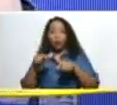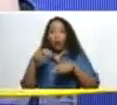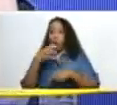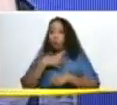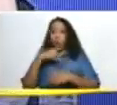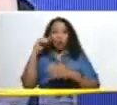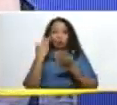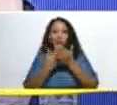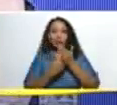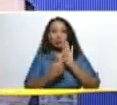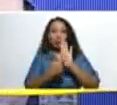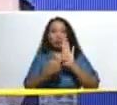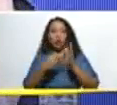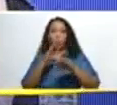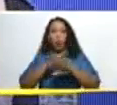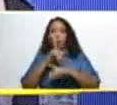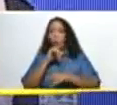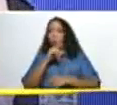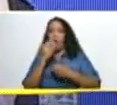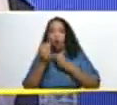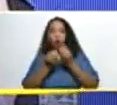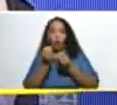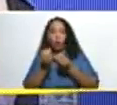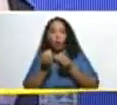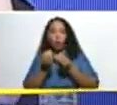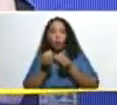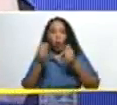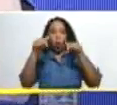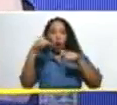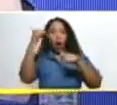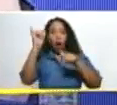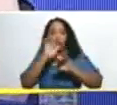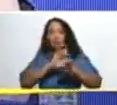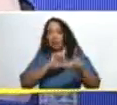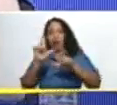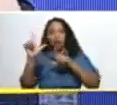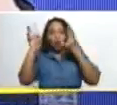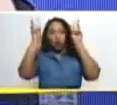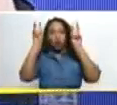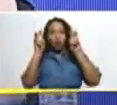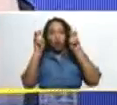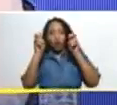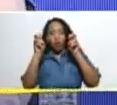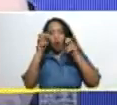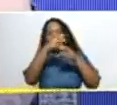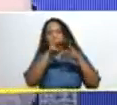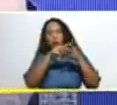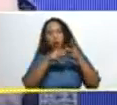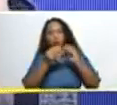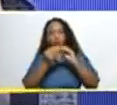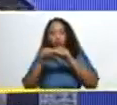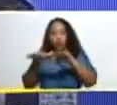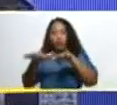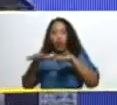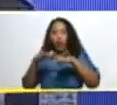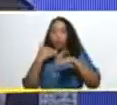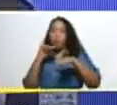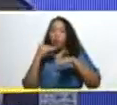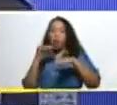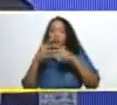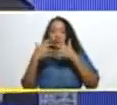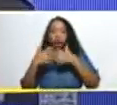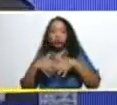demostrarse porque no teníamos cómo. Hoy nos llegó el equipo, estamos adecuando el espacio y dentro de poco